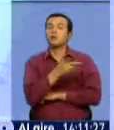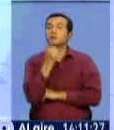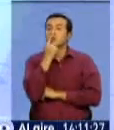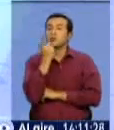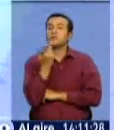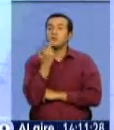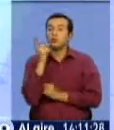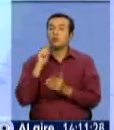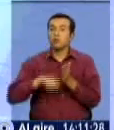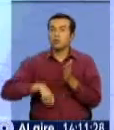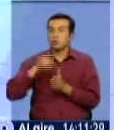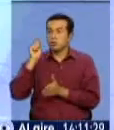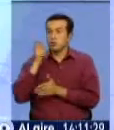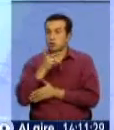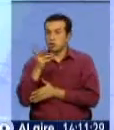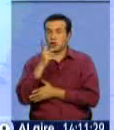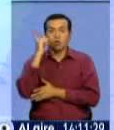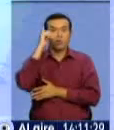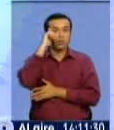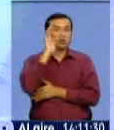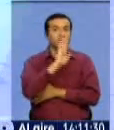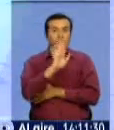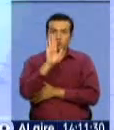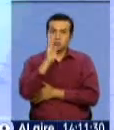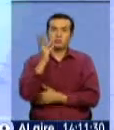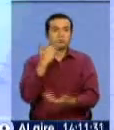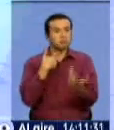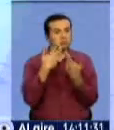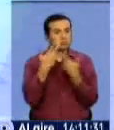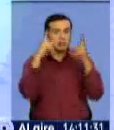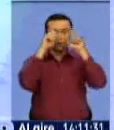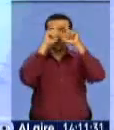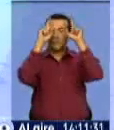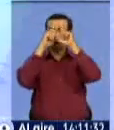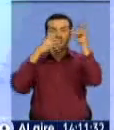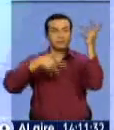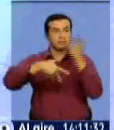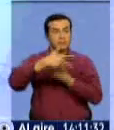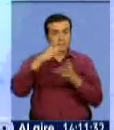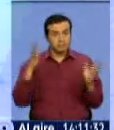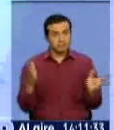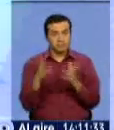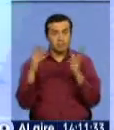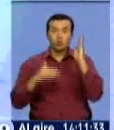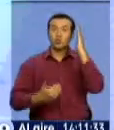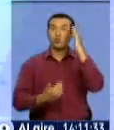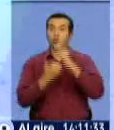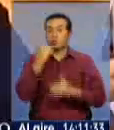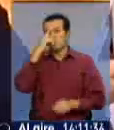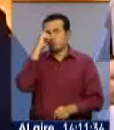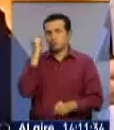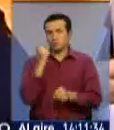en contratarlos, mientras que el gobierno tiende puentes con el sector empresarial para fomentar nuevas plazas.